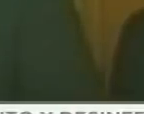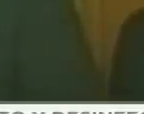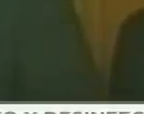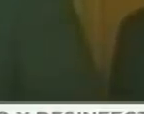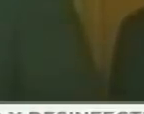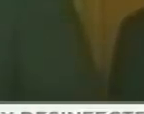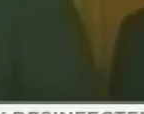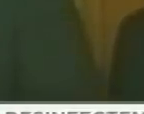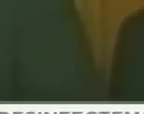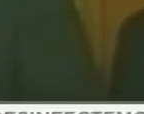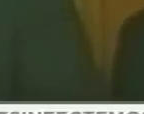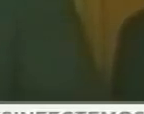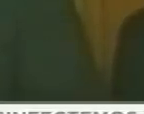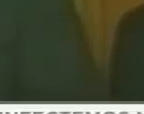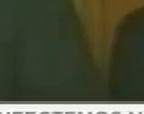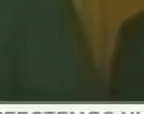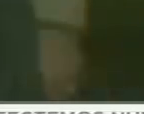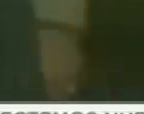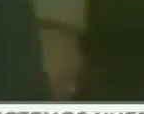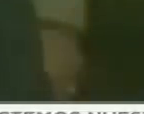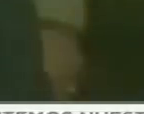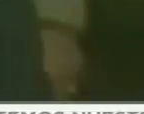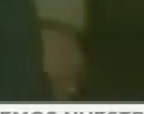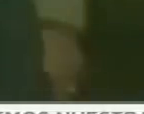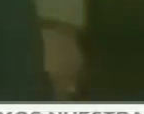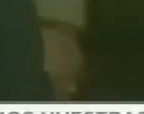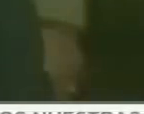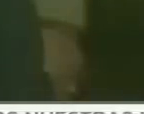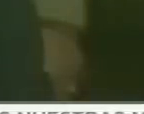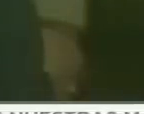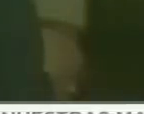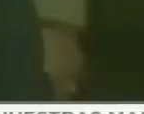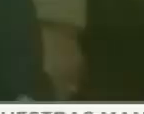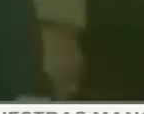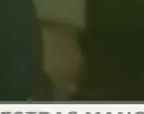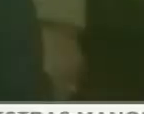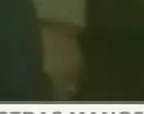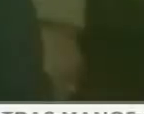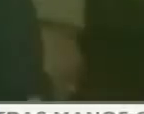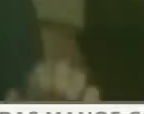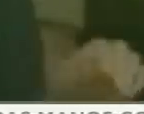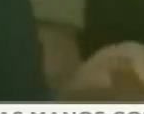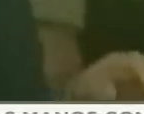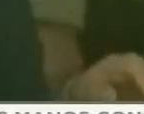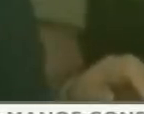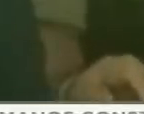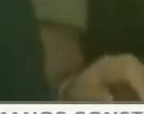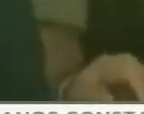Pedro Carmona Estanga, venezolano, mayor de edad, con cédula de identidad número